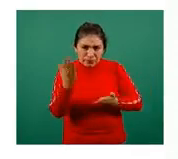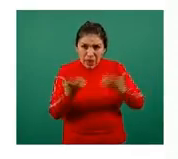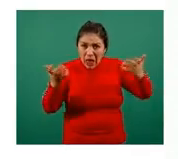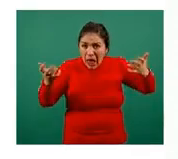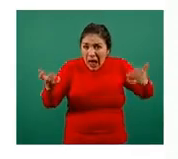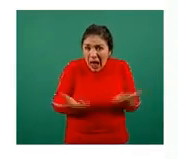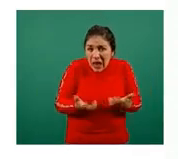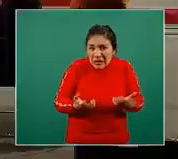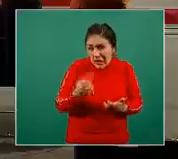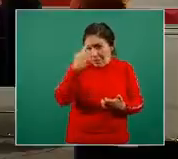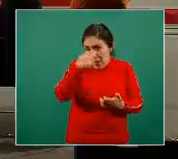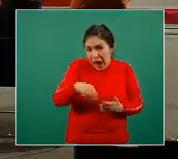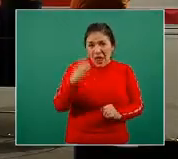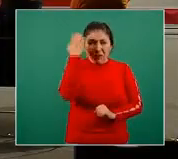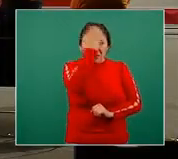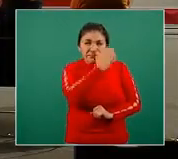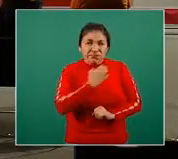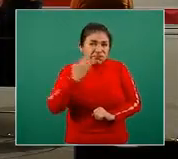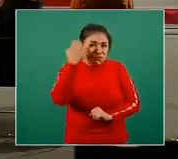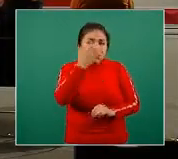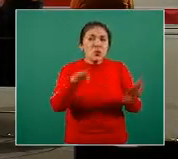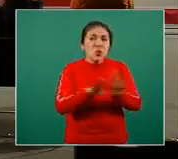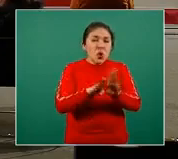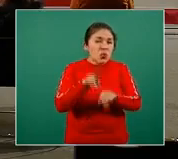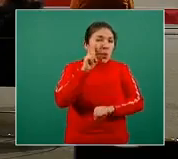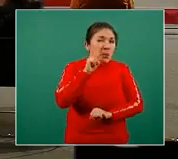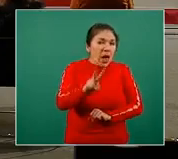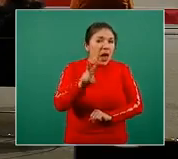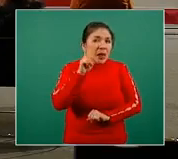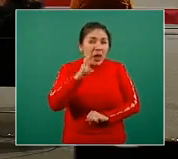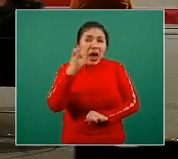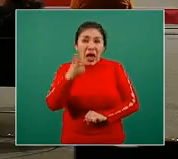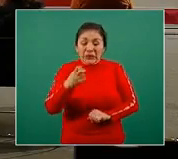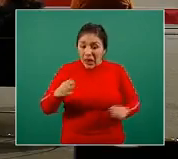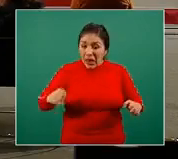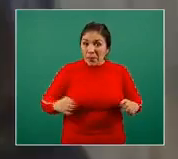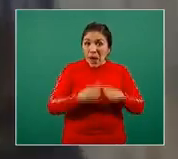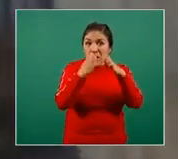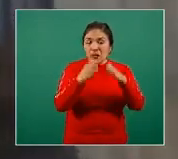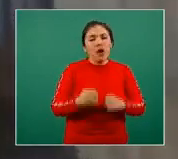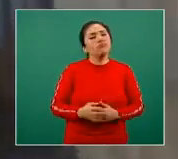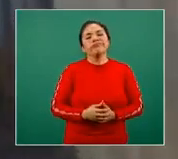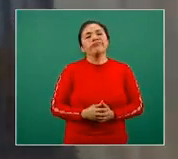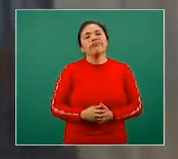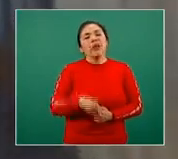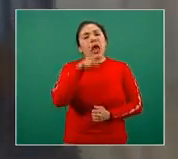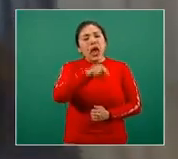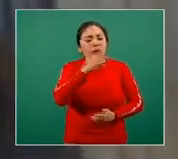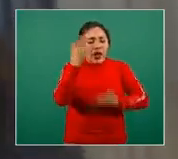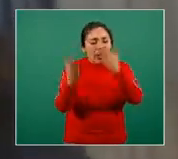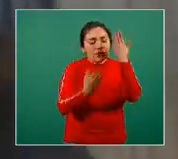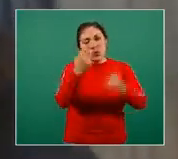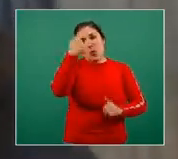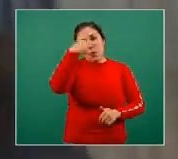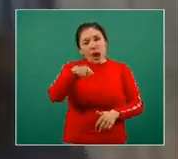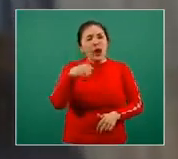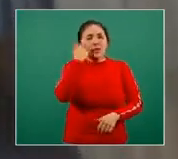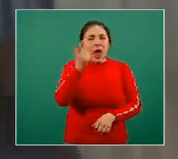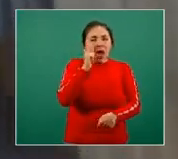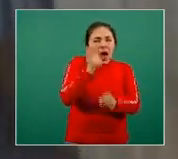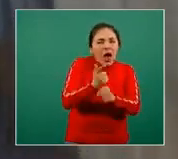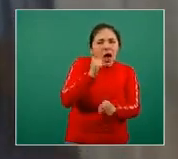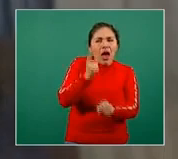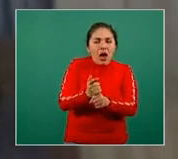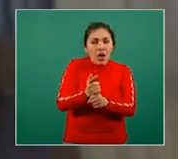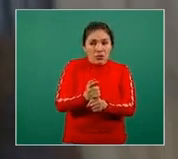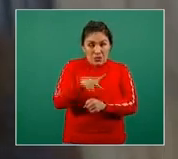diseñado para ver este efecto o evento. Estaba diseñado para detectar la